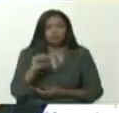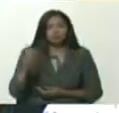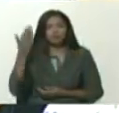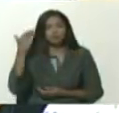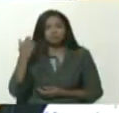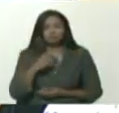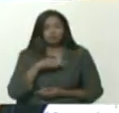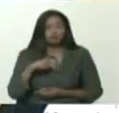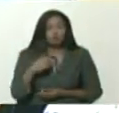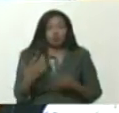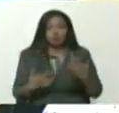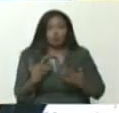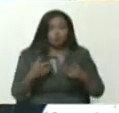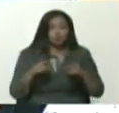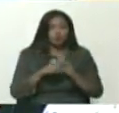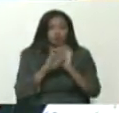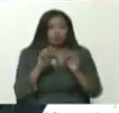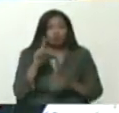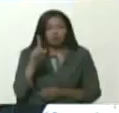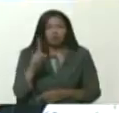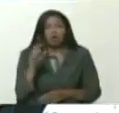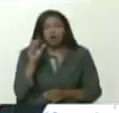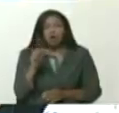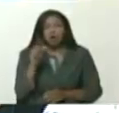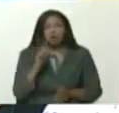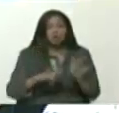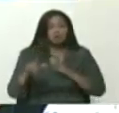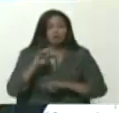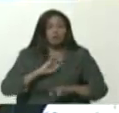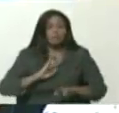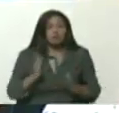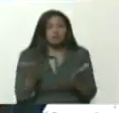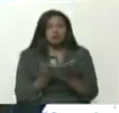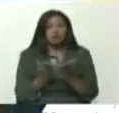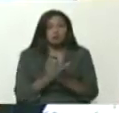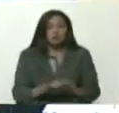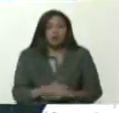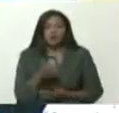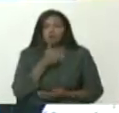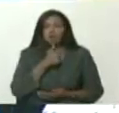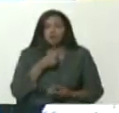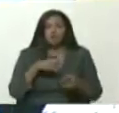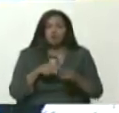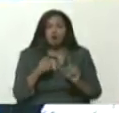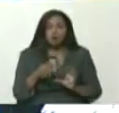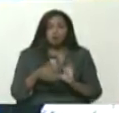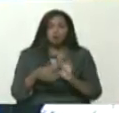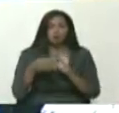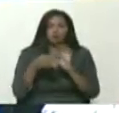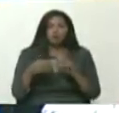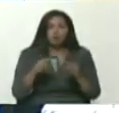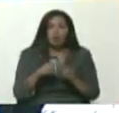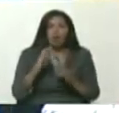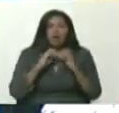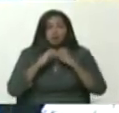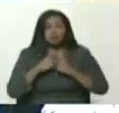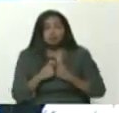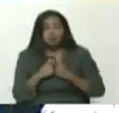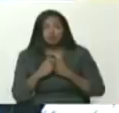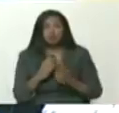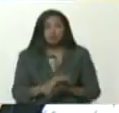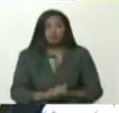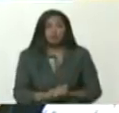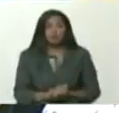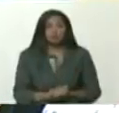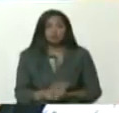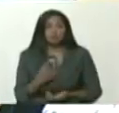también tuvimos una actividad de Una Gota de Amor para mi escuela en Resistencia junto al profesor Aristóbulo Isturiz,